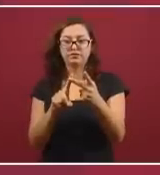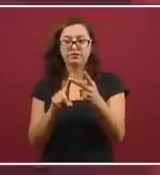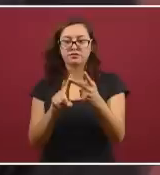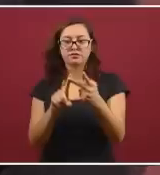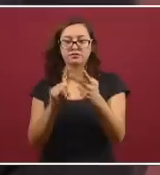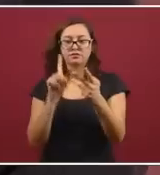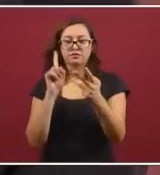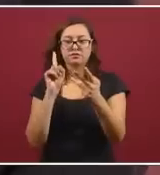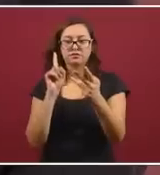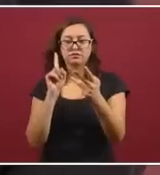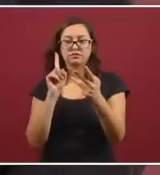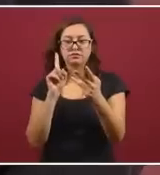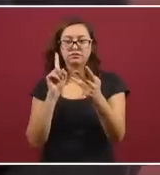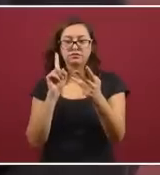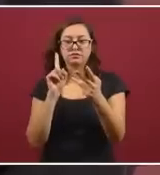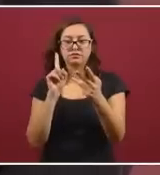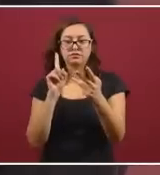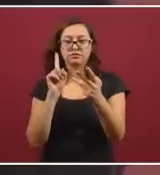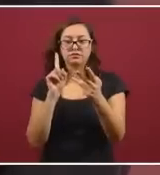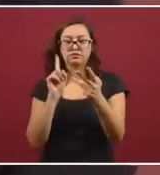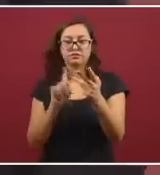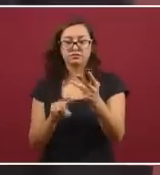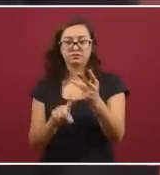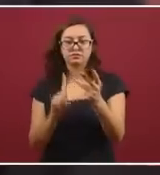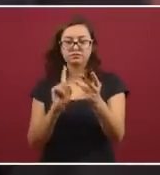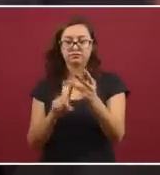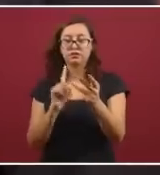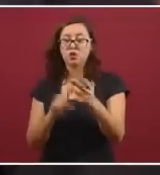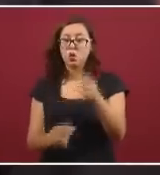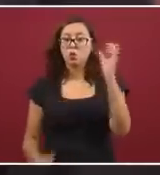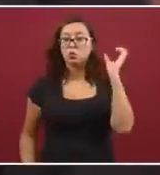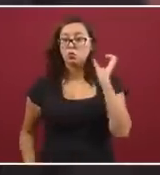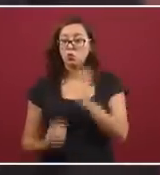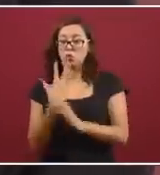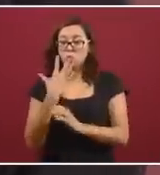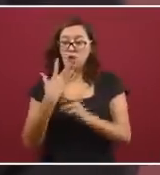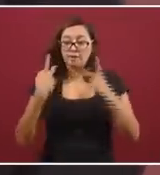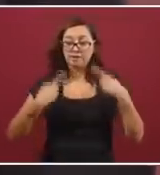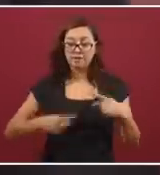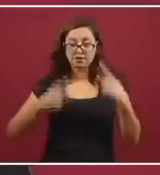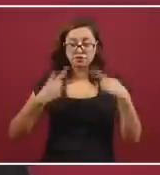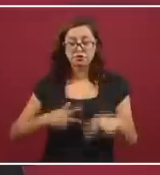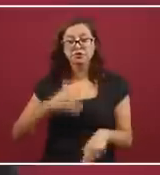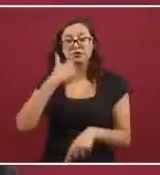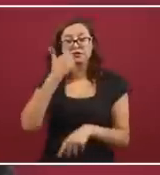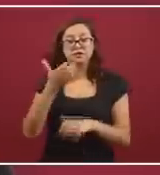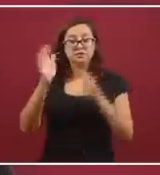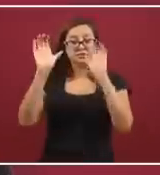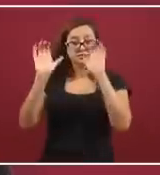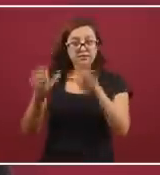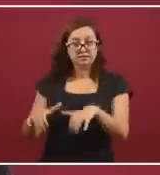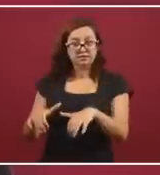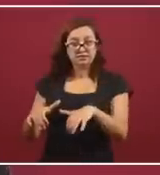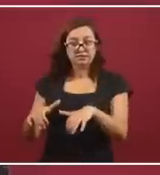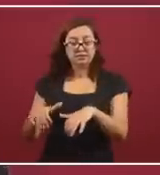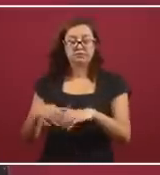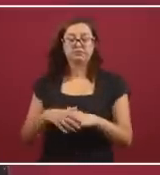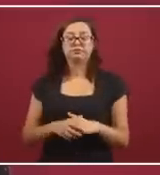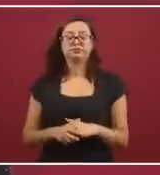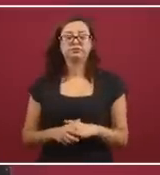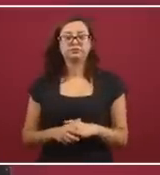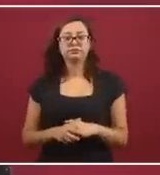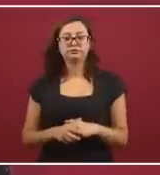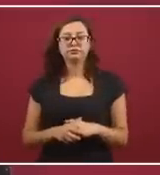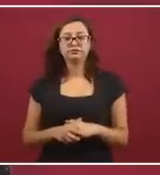ah nuevos de éste aspirantes